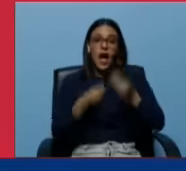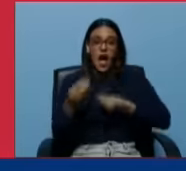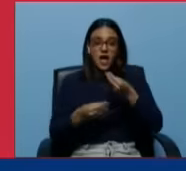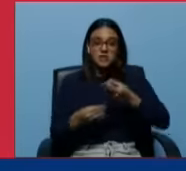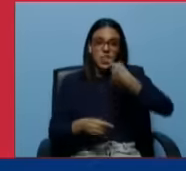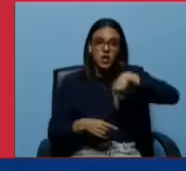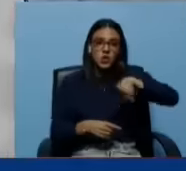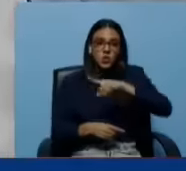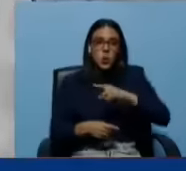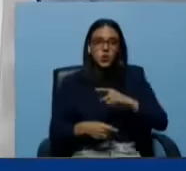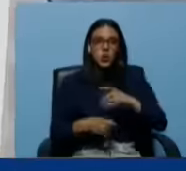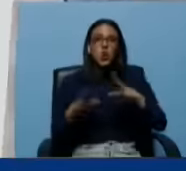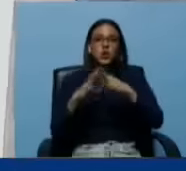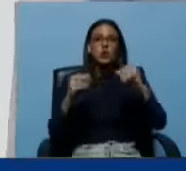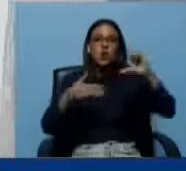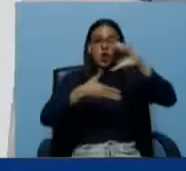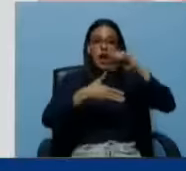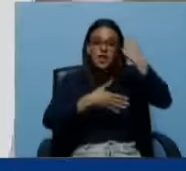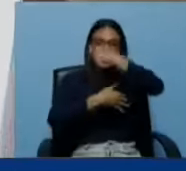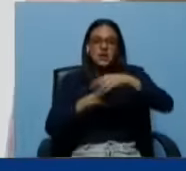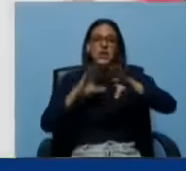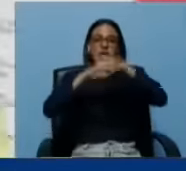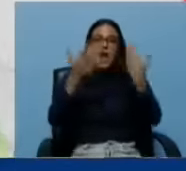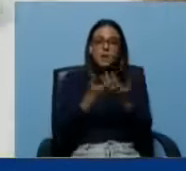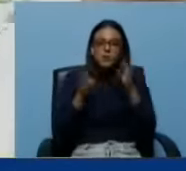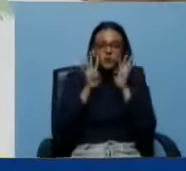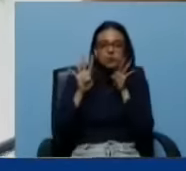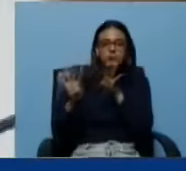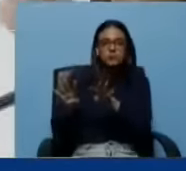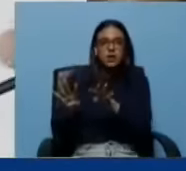al mundo por las redes sociales.